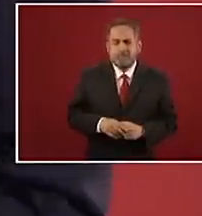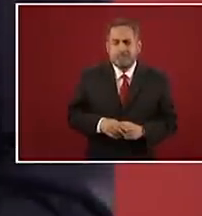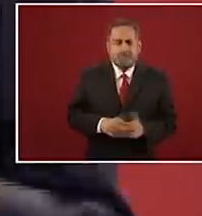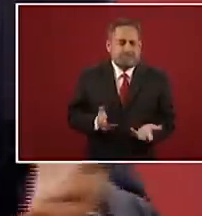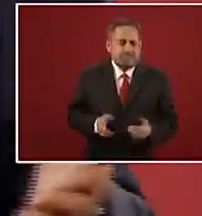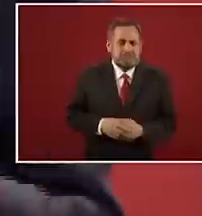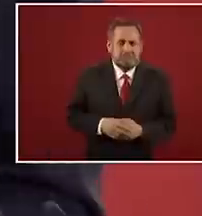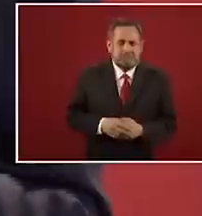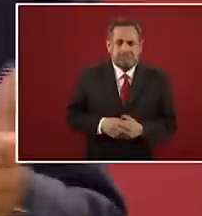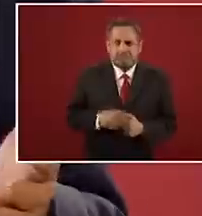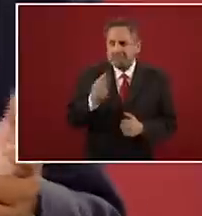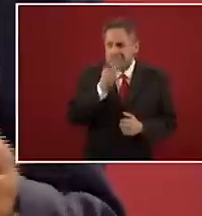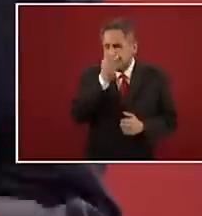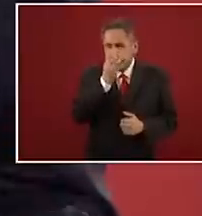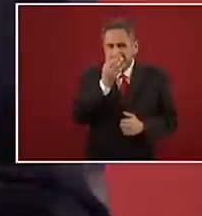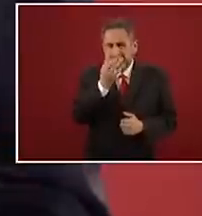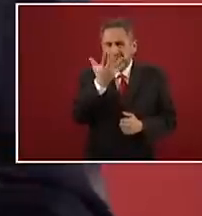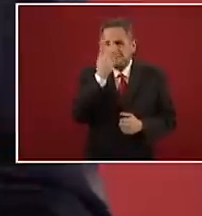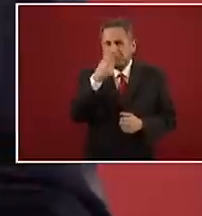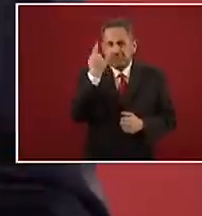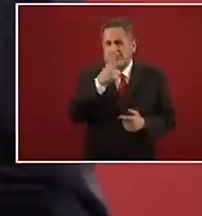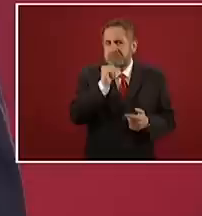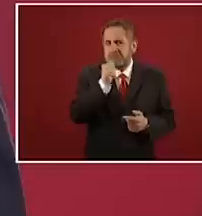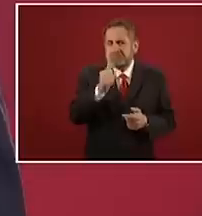pues ni siquiera son 5 horas.